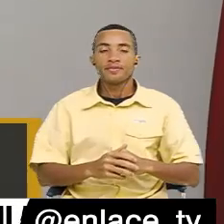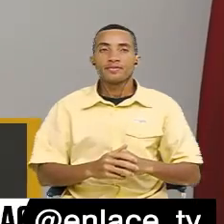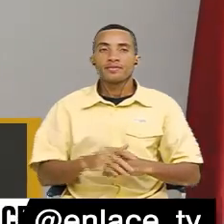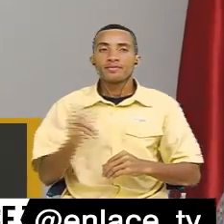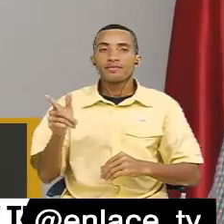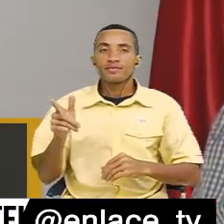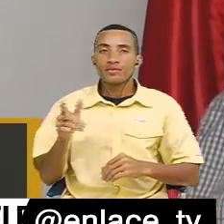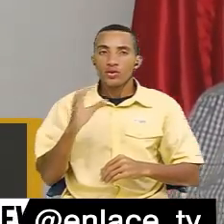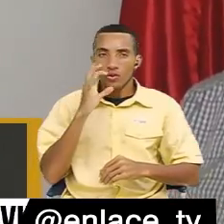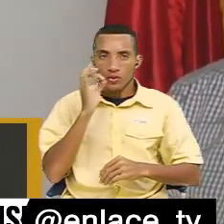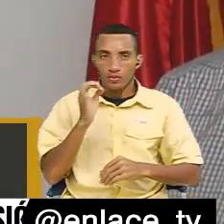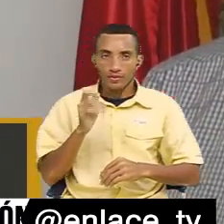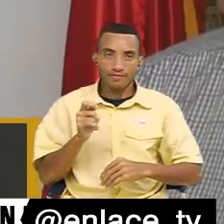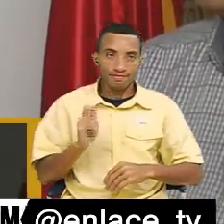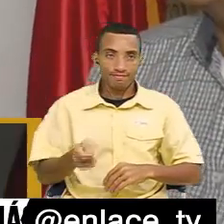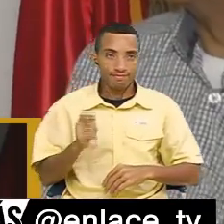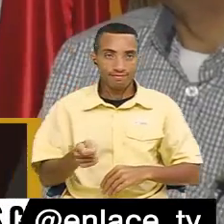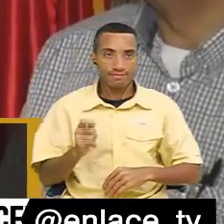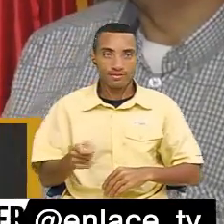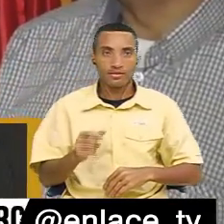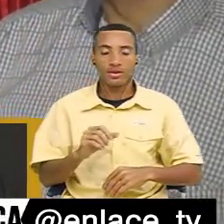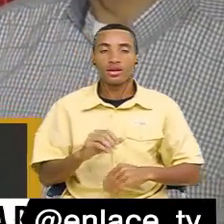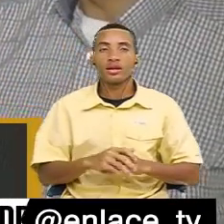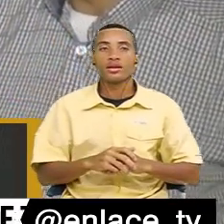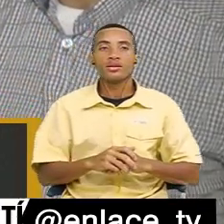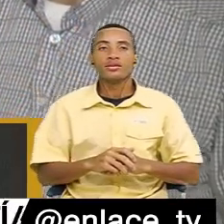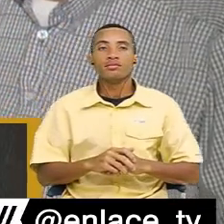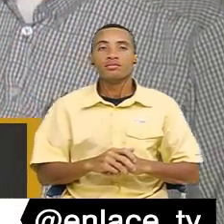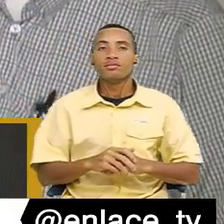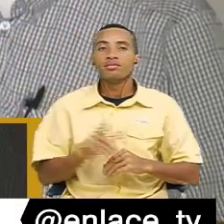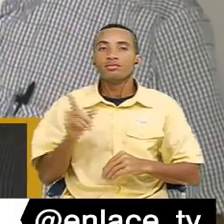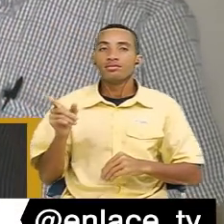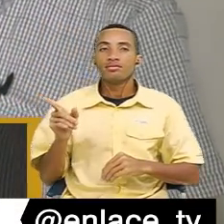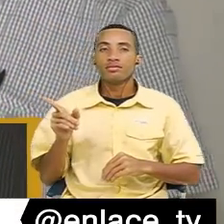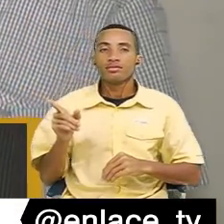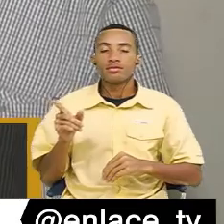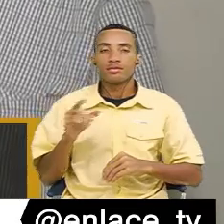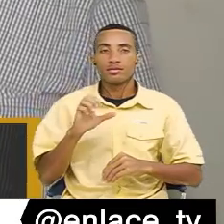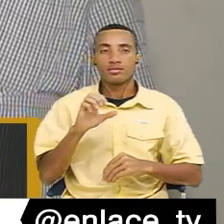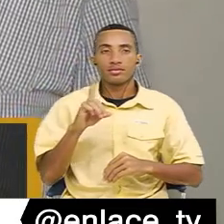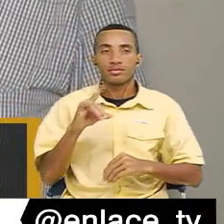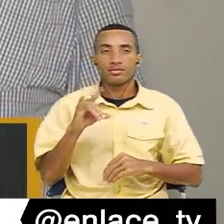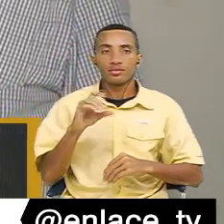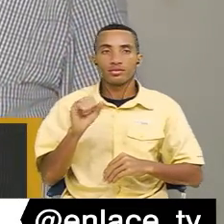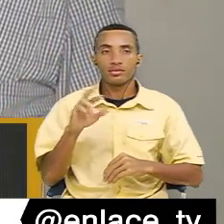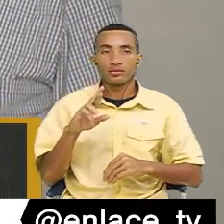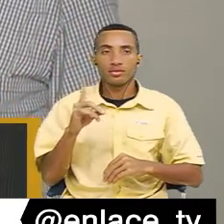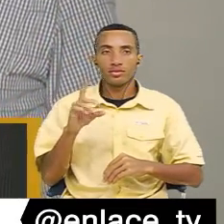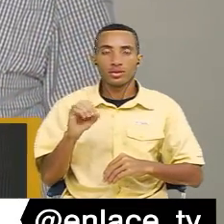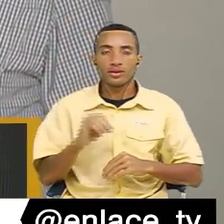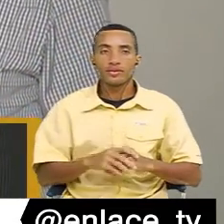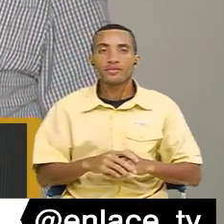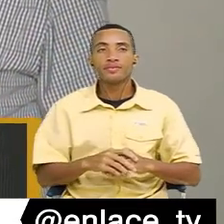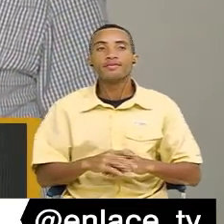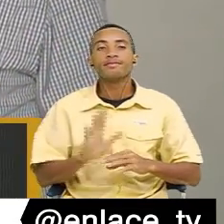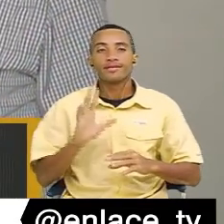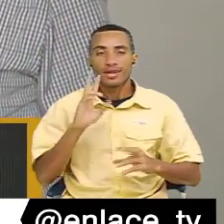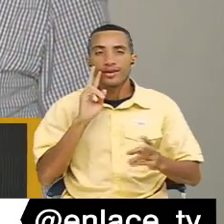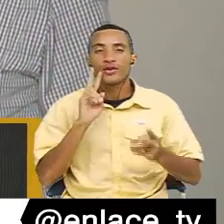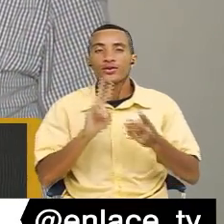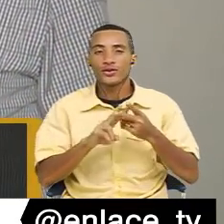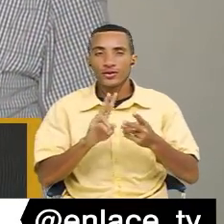abogado Eduardo Carreño Wilches del colectivo de abogados Javier Alvear Restrepo, porque se ha conocido